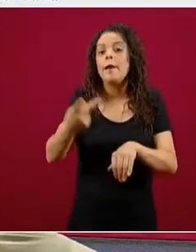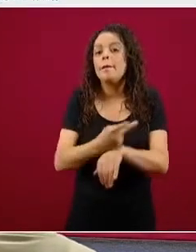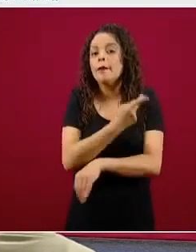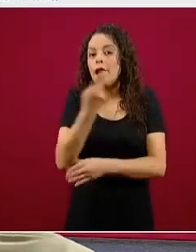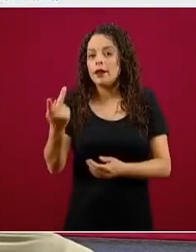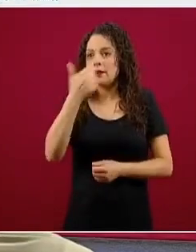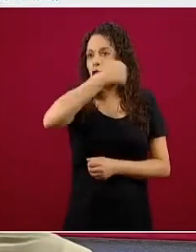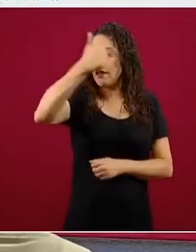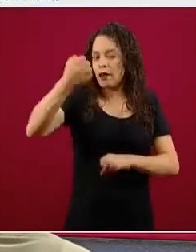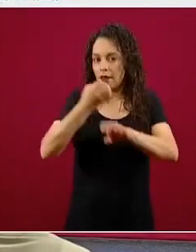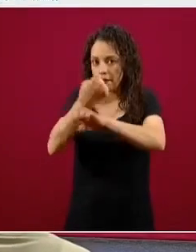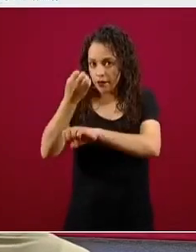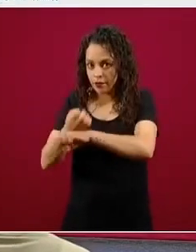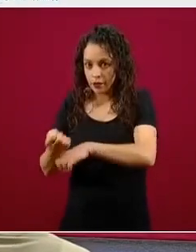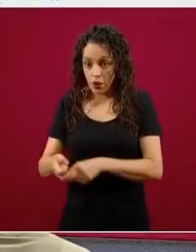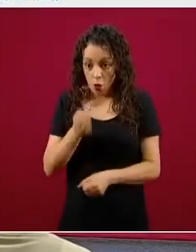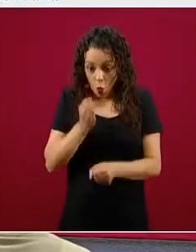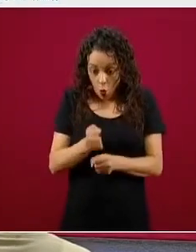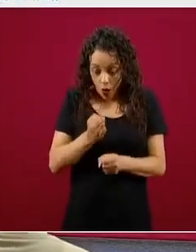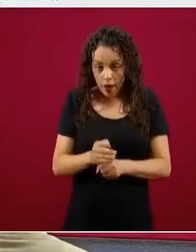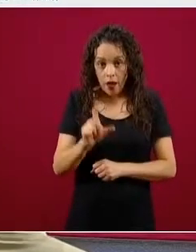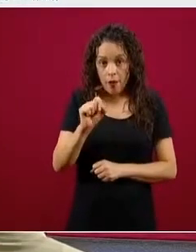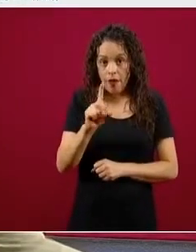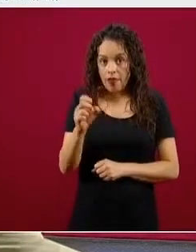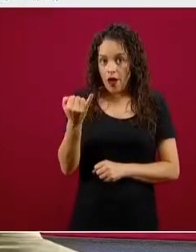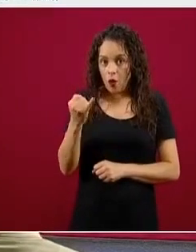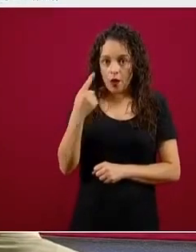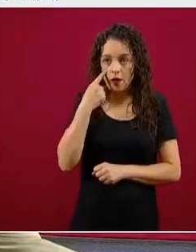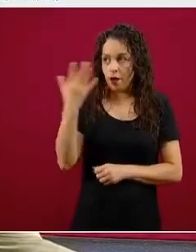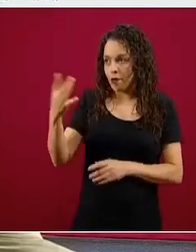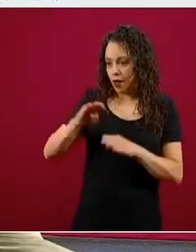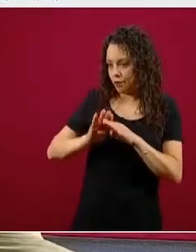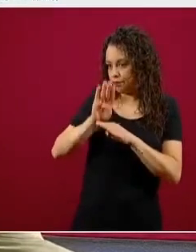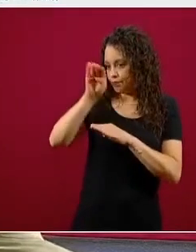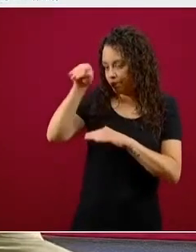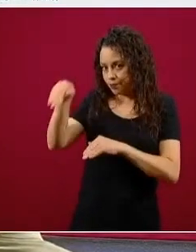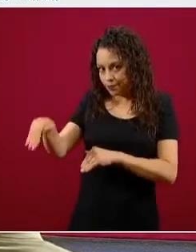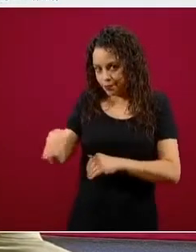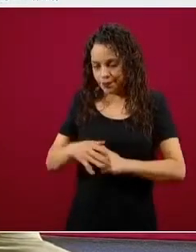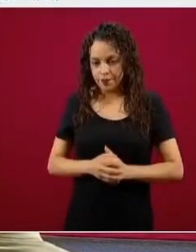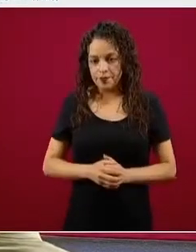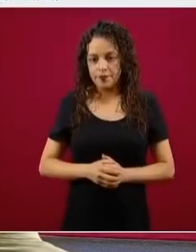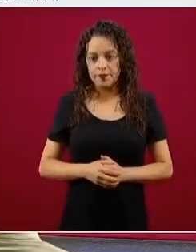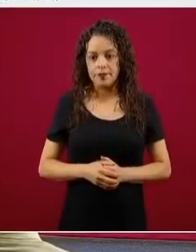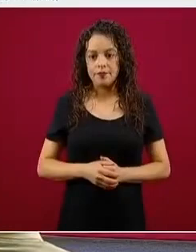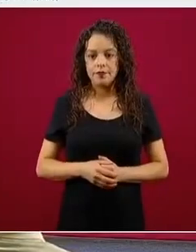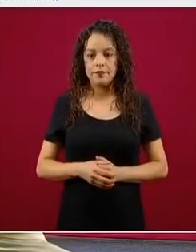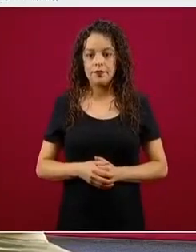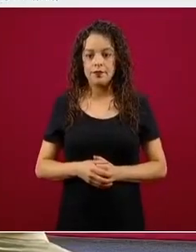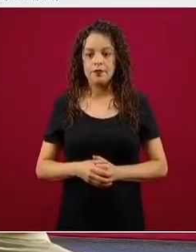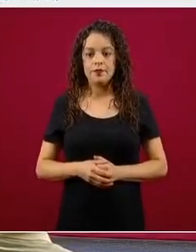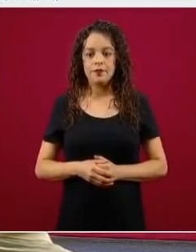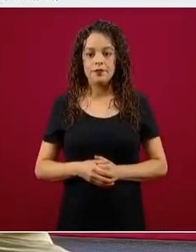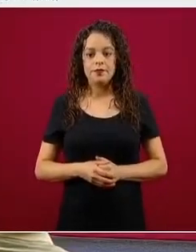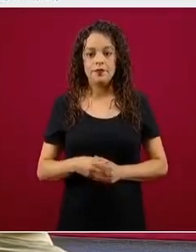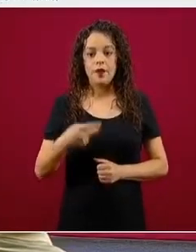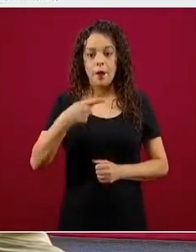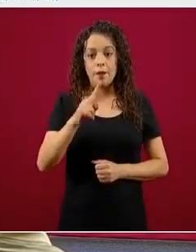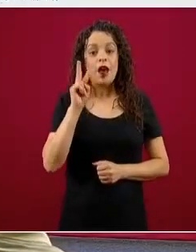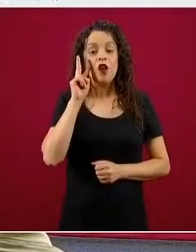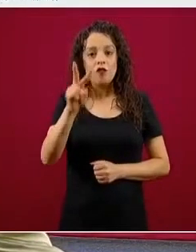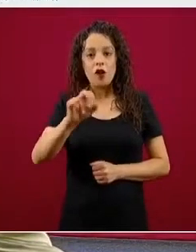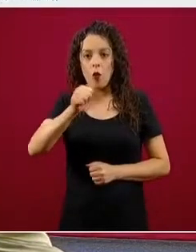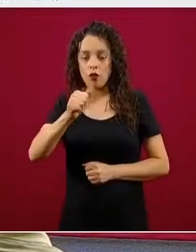el 20 de junio, aquí. Veamos lo que ha ocurrido en la realidad hasta el 20 de junio.